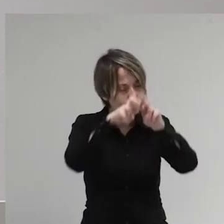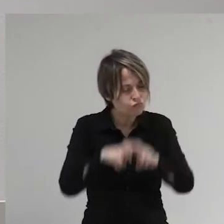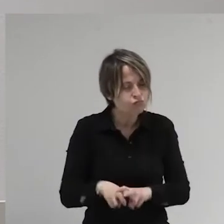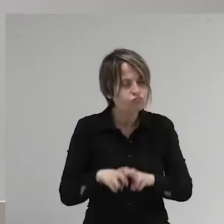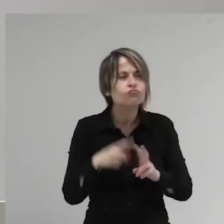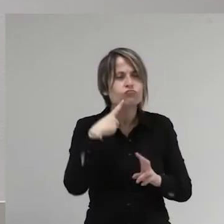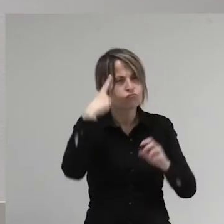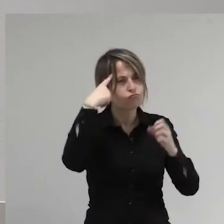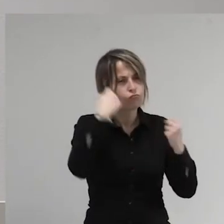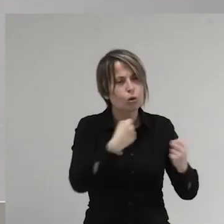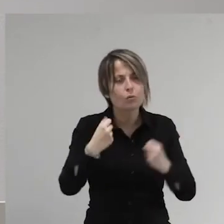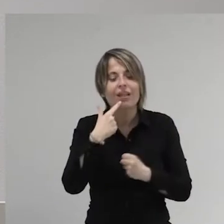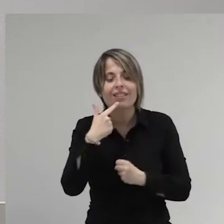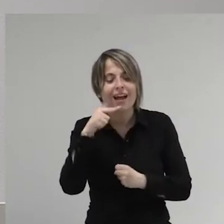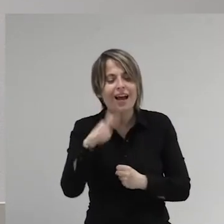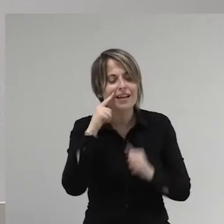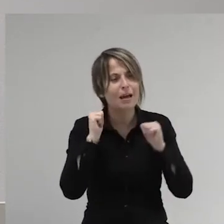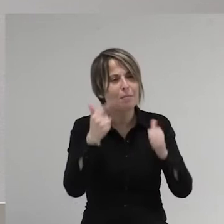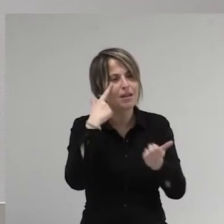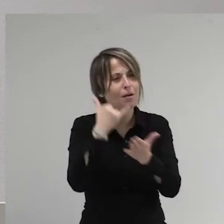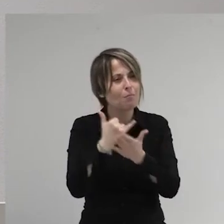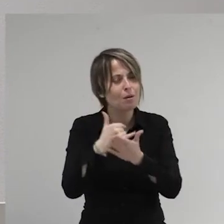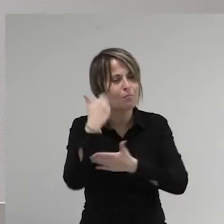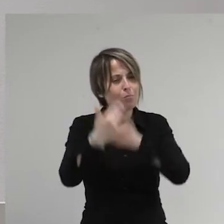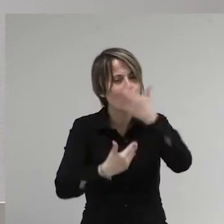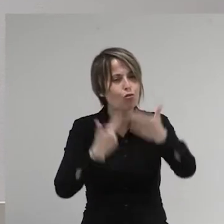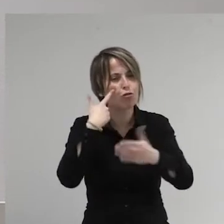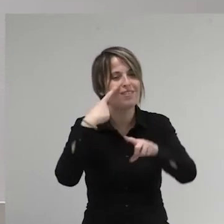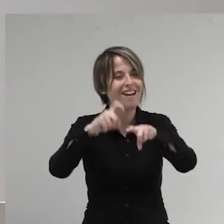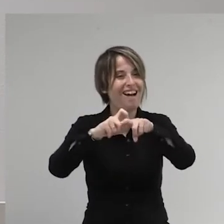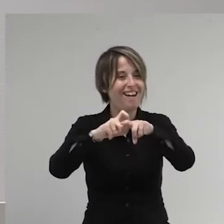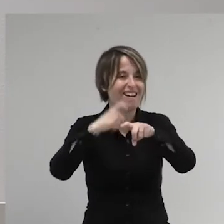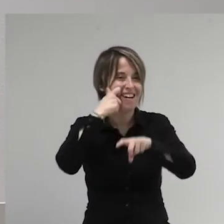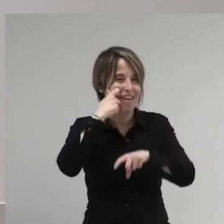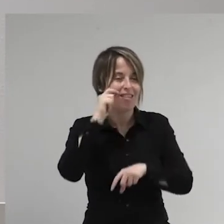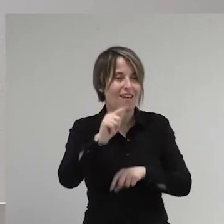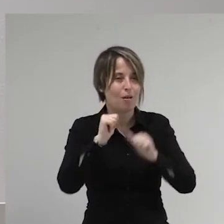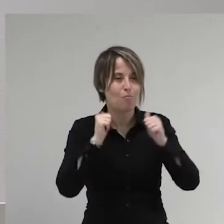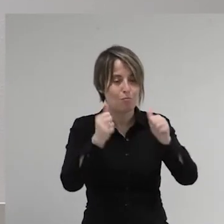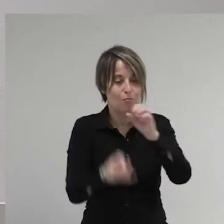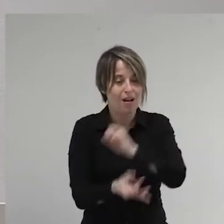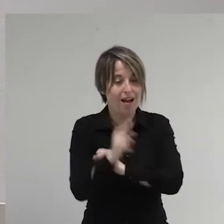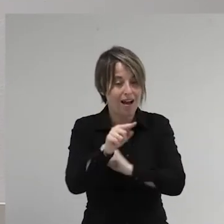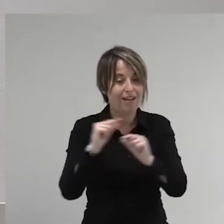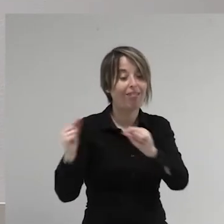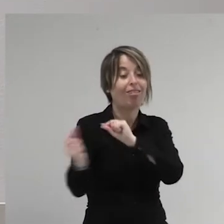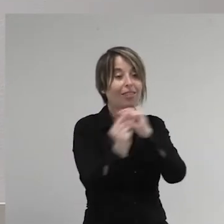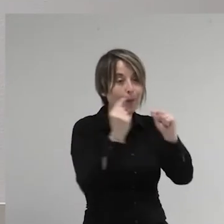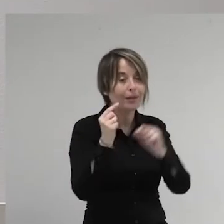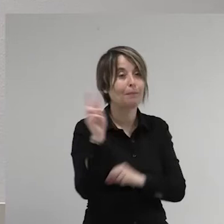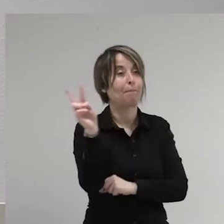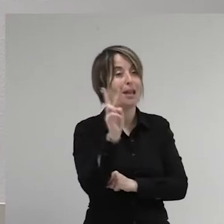académicos lo nombran como el laboratorio para la producción de la raza, donde tuvo lugar el famoso debate de Valladolid,